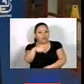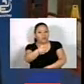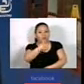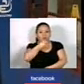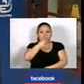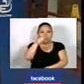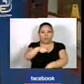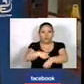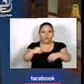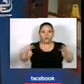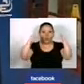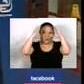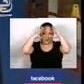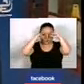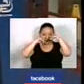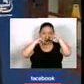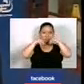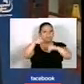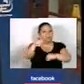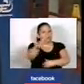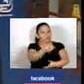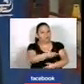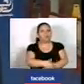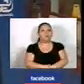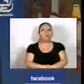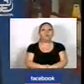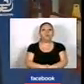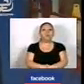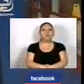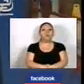esta hora de la noche con esto retorno a la señal hasta el estudio principal